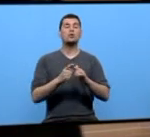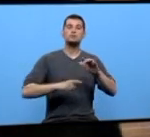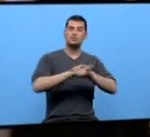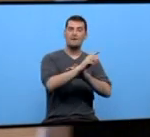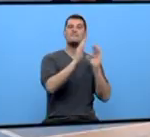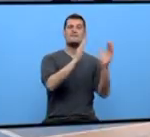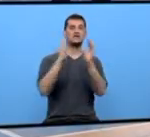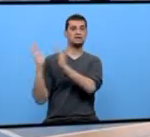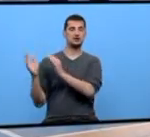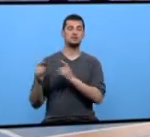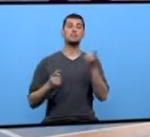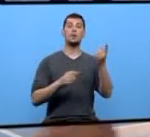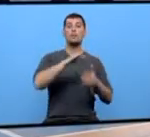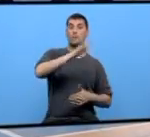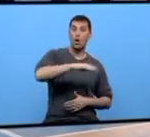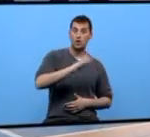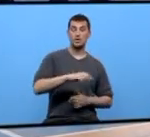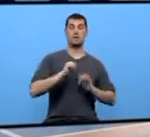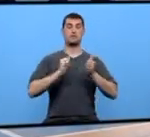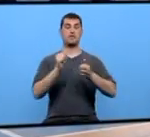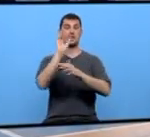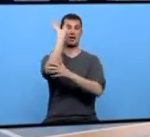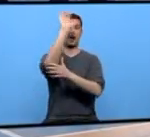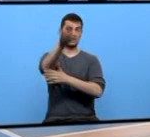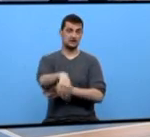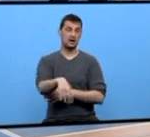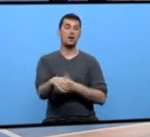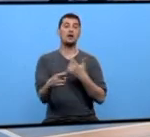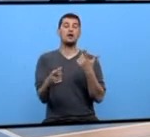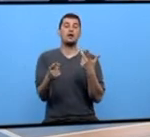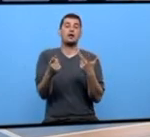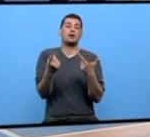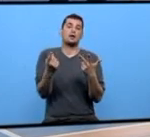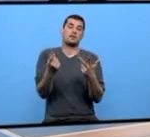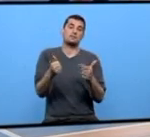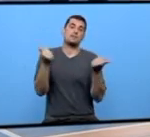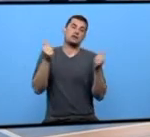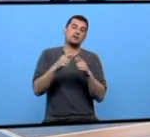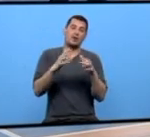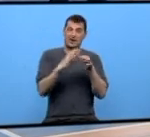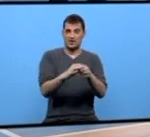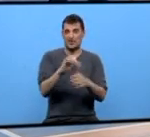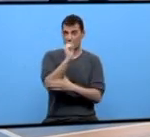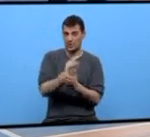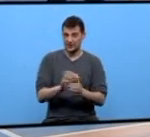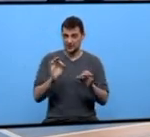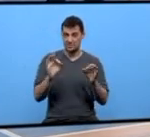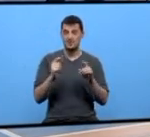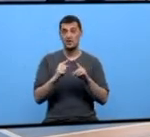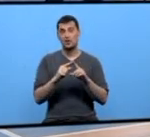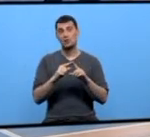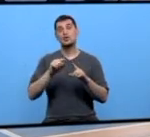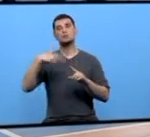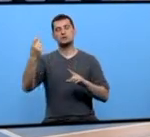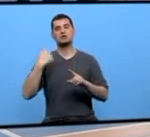seguintes fases. Con o bote, que empecen a tirar a canasta, non? Un poquinho xa máis común co baloncesto. E logo temos a idade de xa